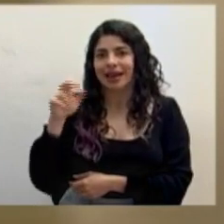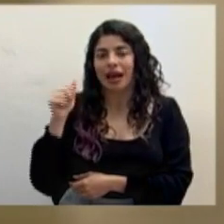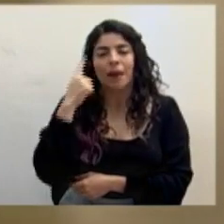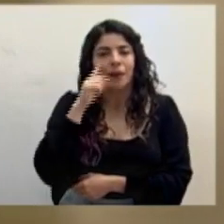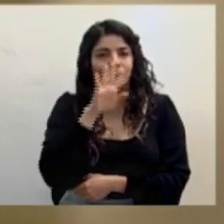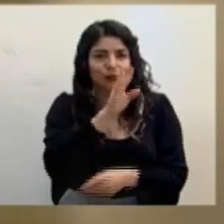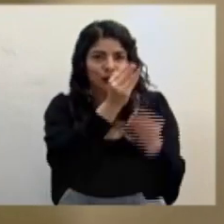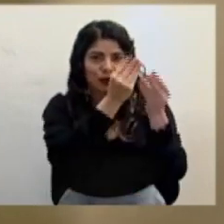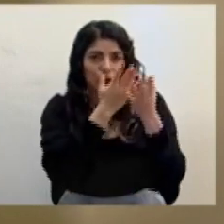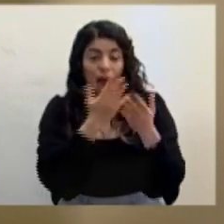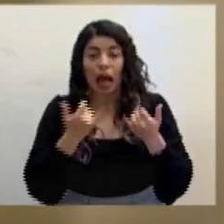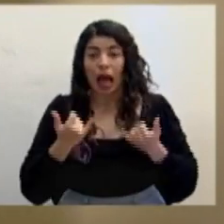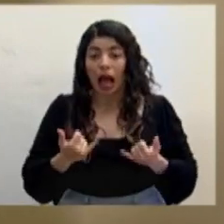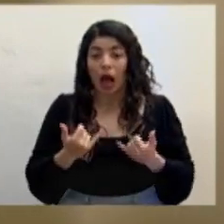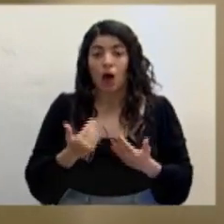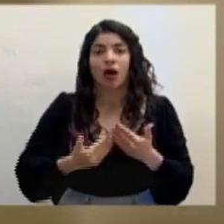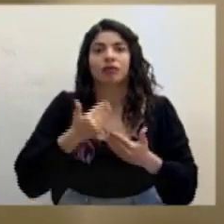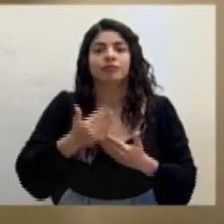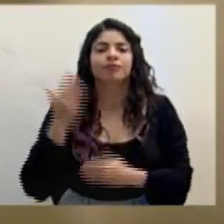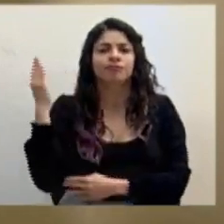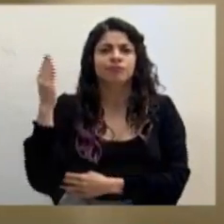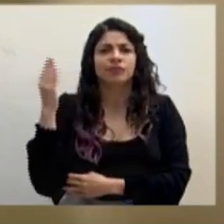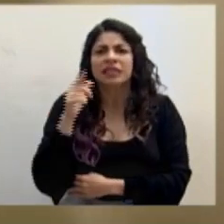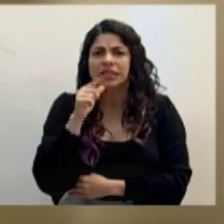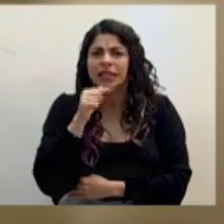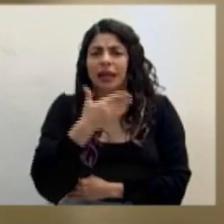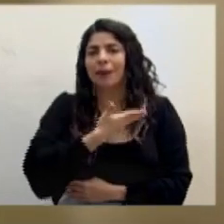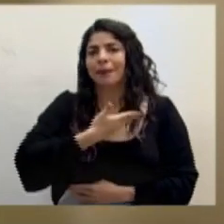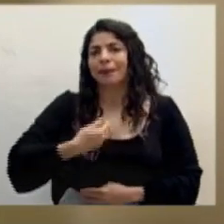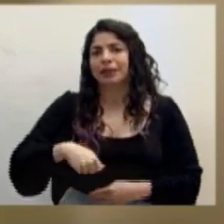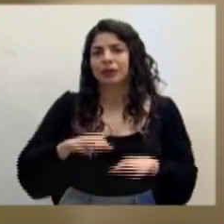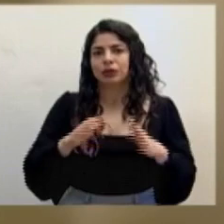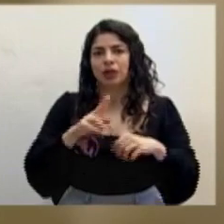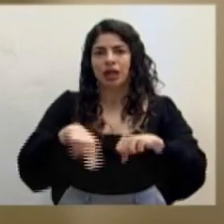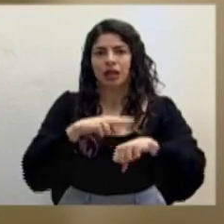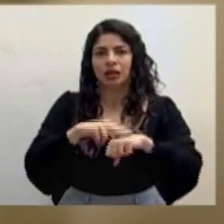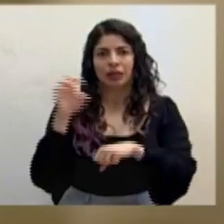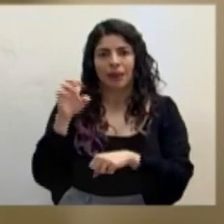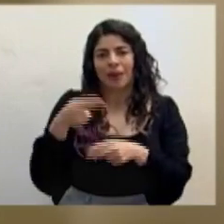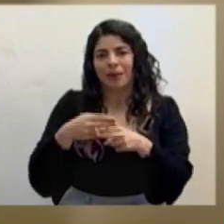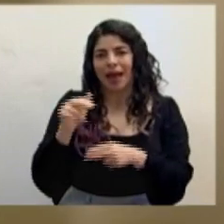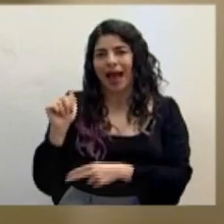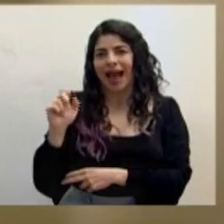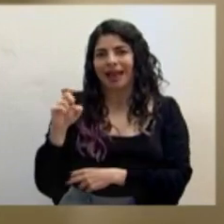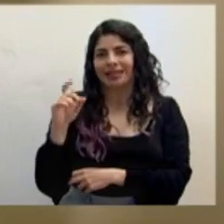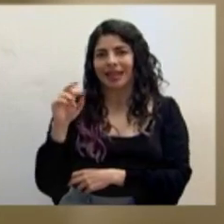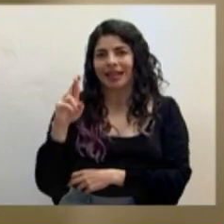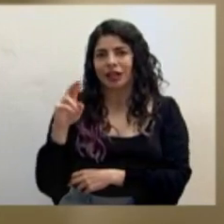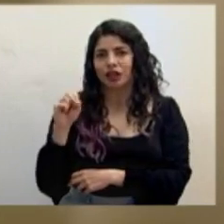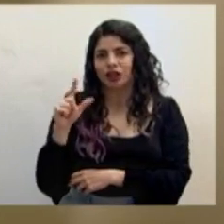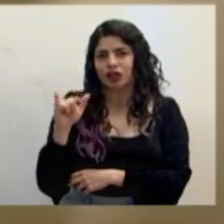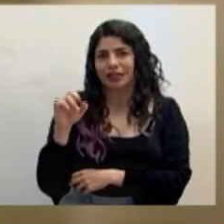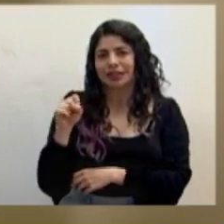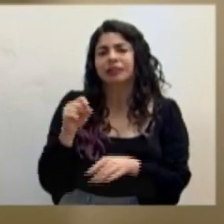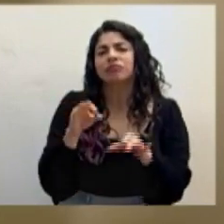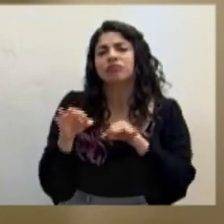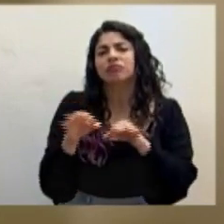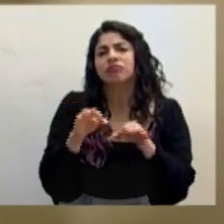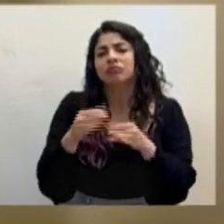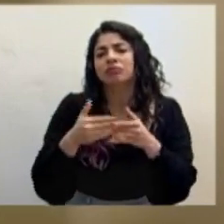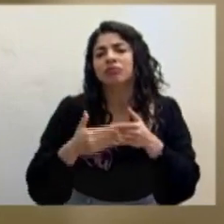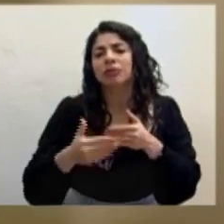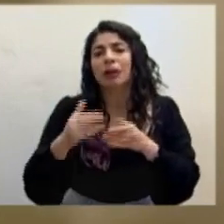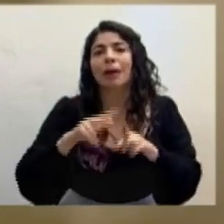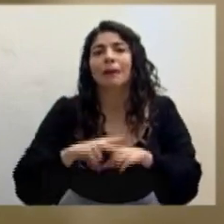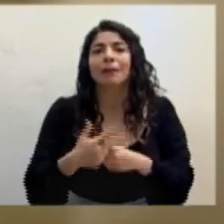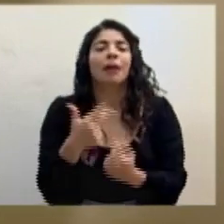A continuación, escucharemos al presidente de la Comisión Nacional de Emergencias, el señor Alexander Solís, quien nos conversará sobre el inicio de vacunación